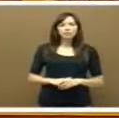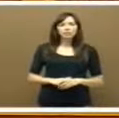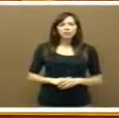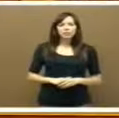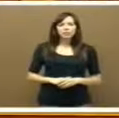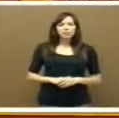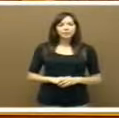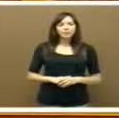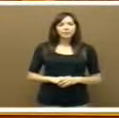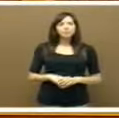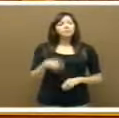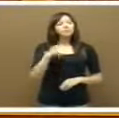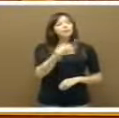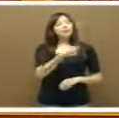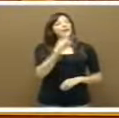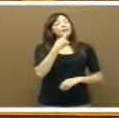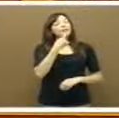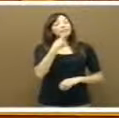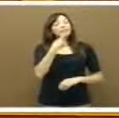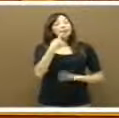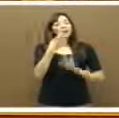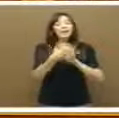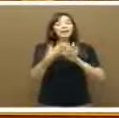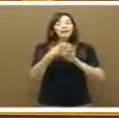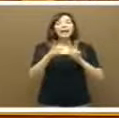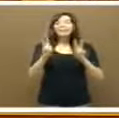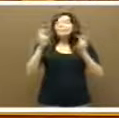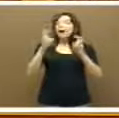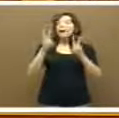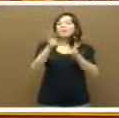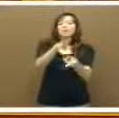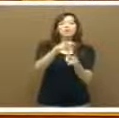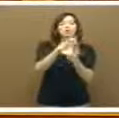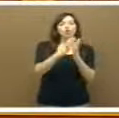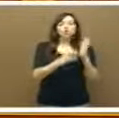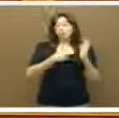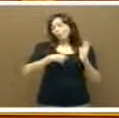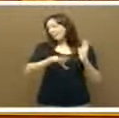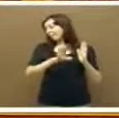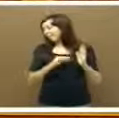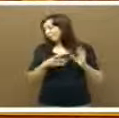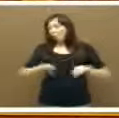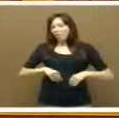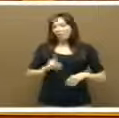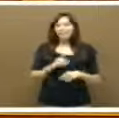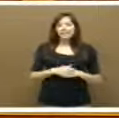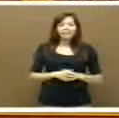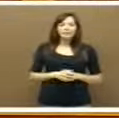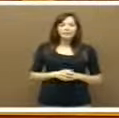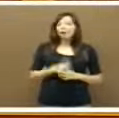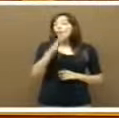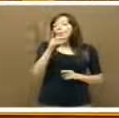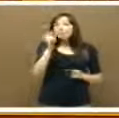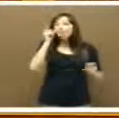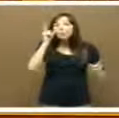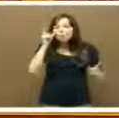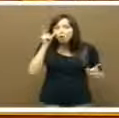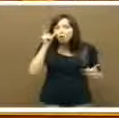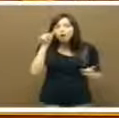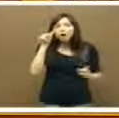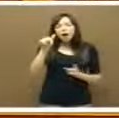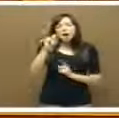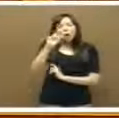Lo que ha dicho de la bajada de impuestos, y yo comprendo que no lo admitan porque se están dando cuenta de que esa